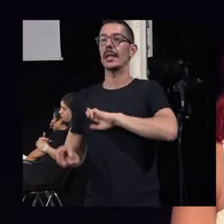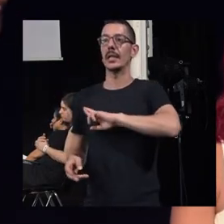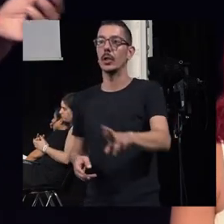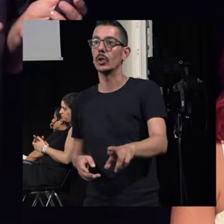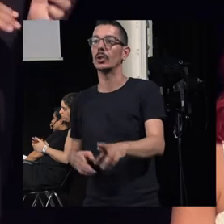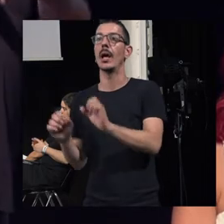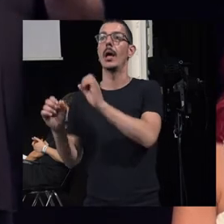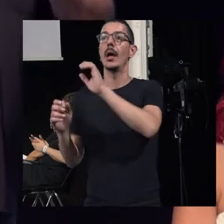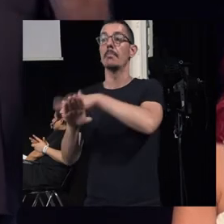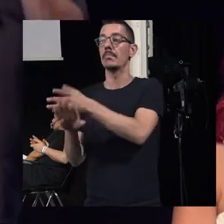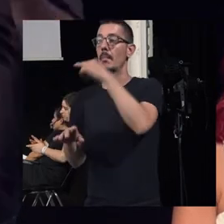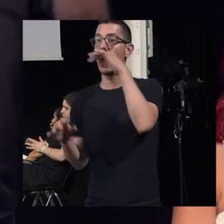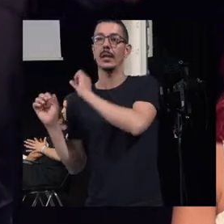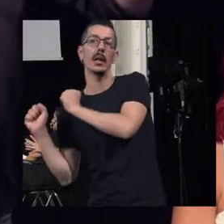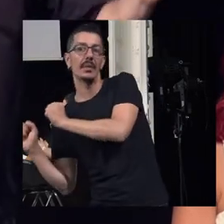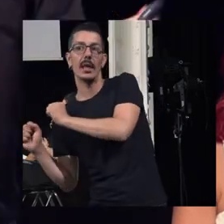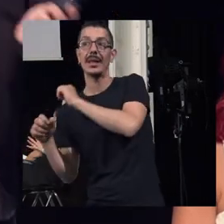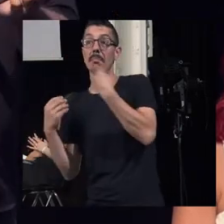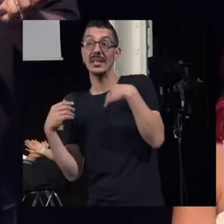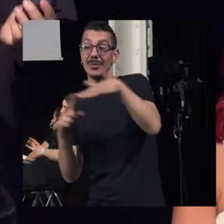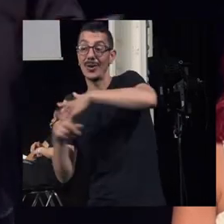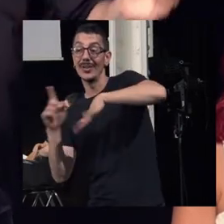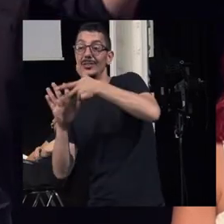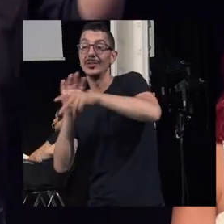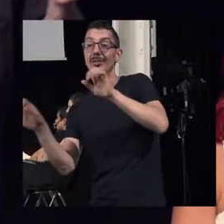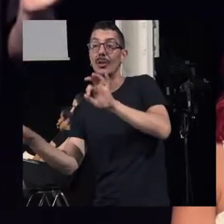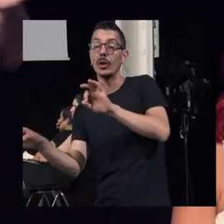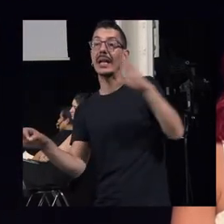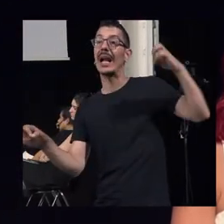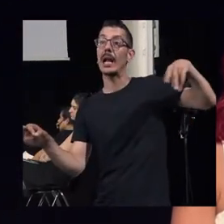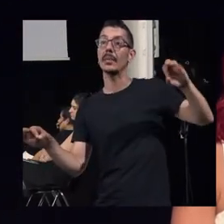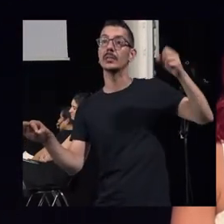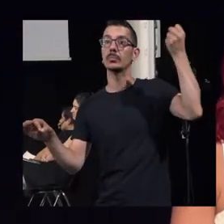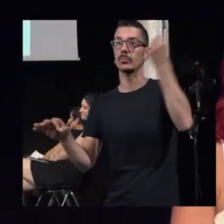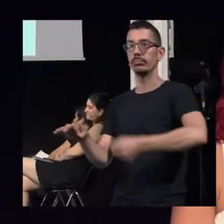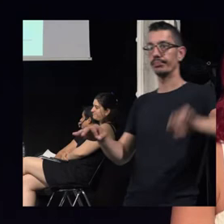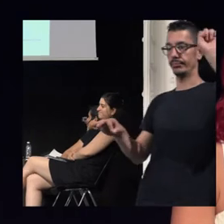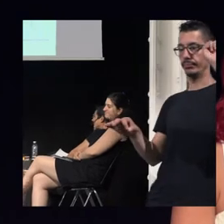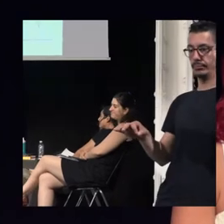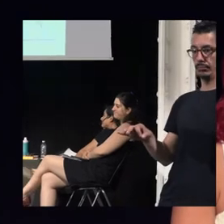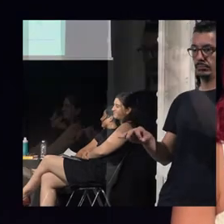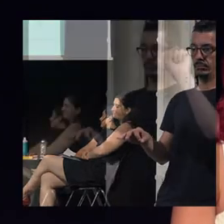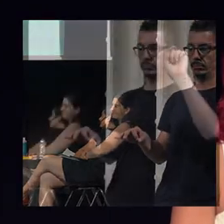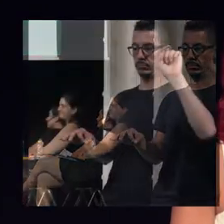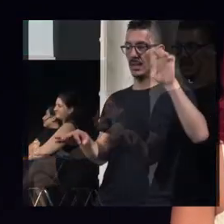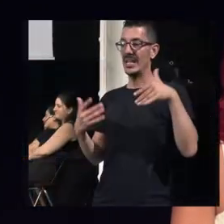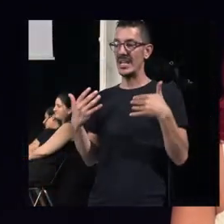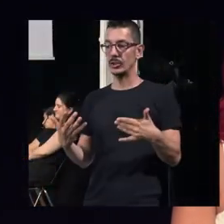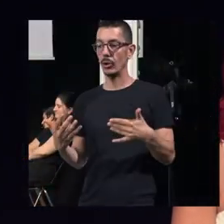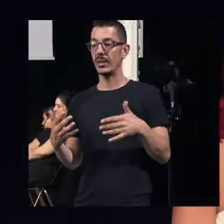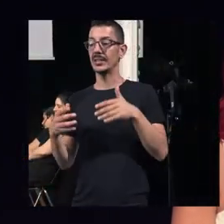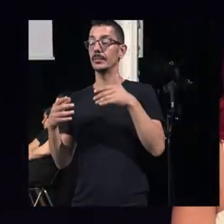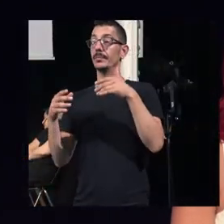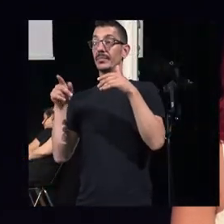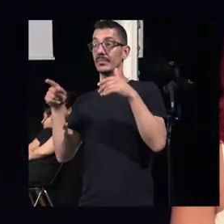dependiente del marido. Bueno, ese contexto histórico, virtuosa, hace que proyecte sobre la